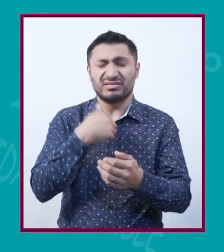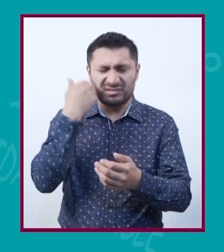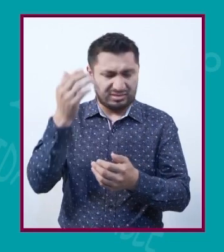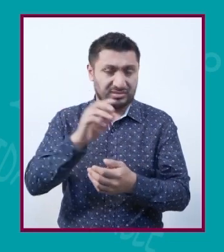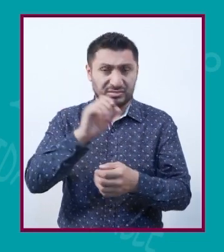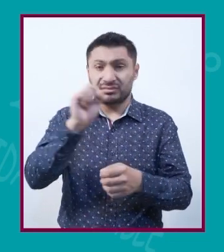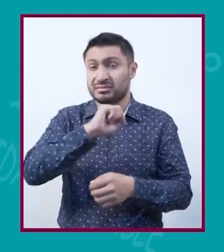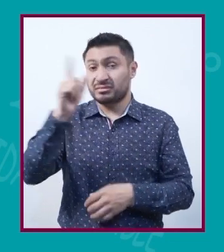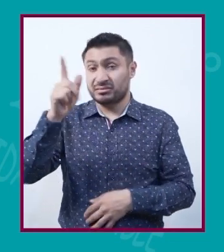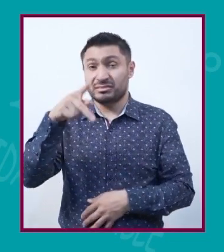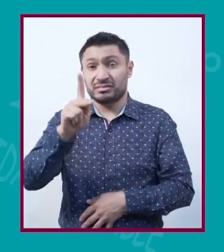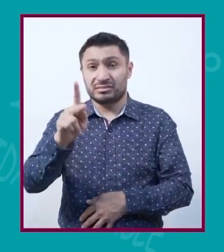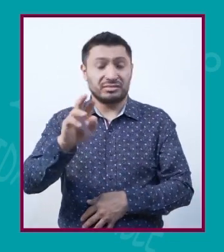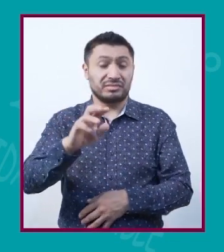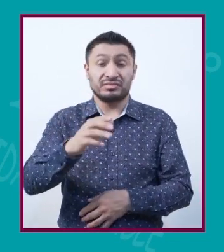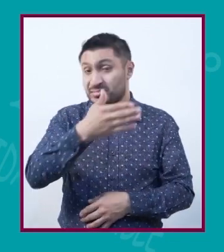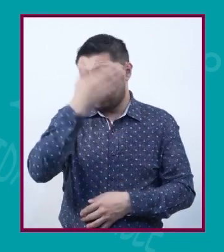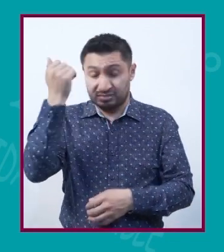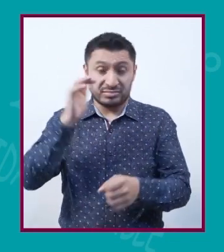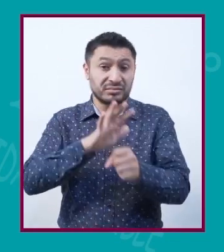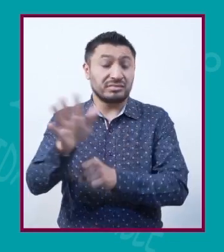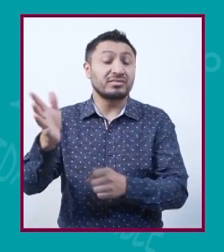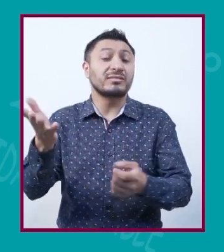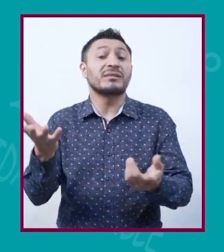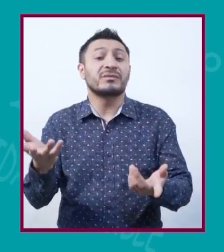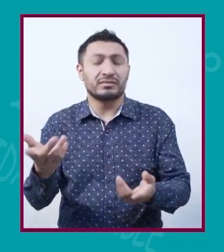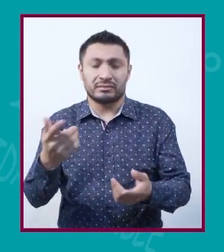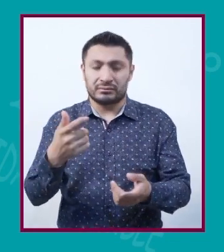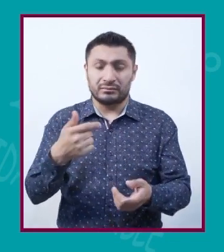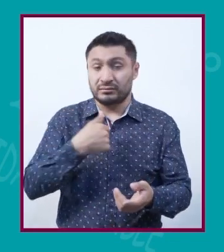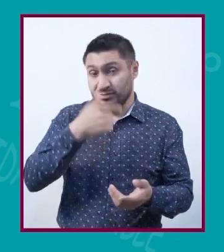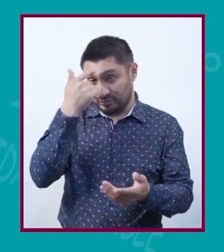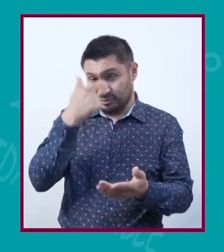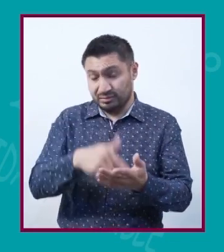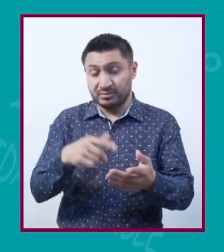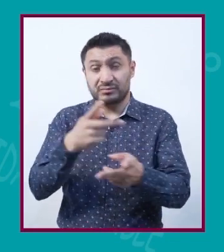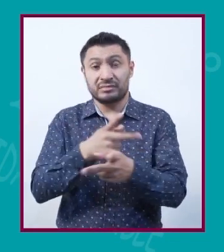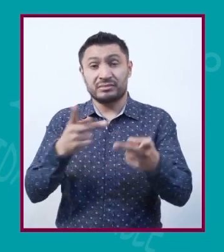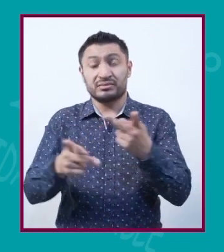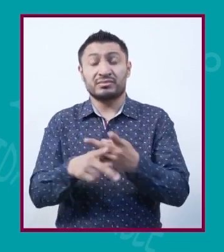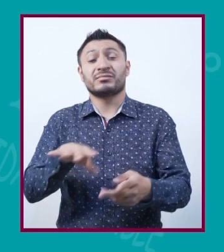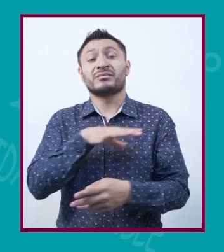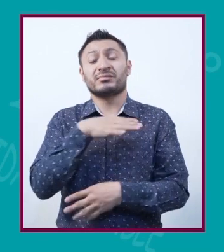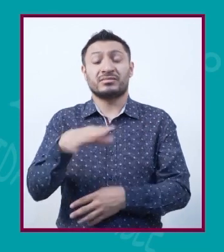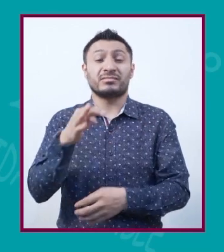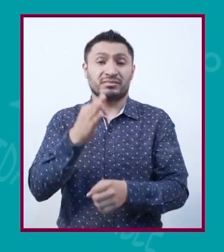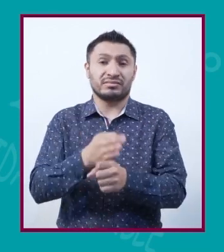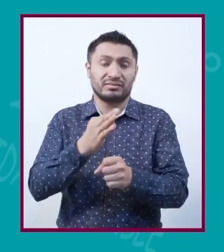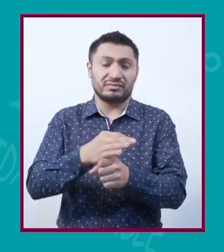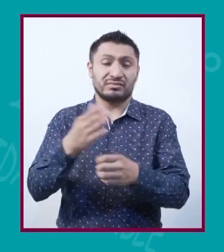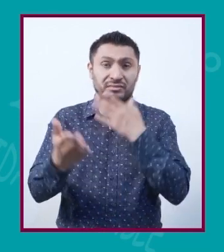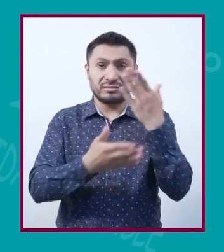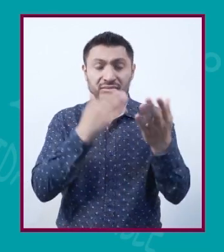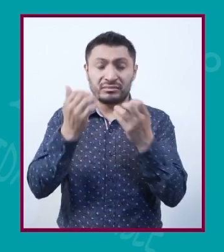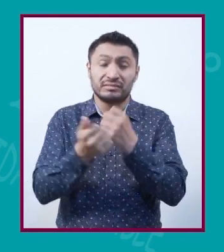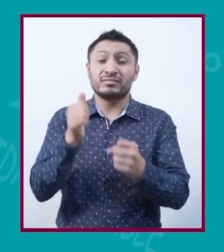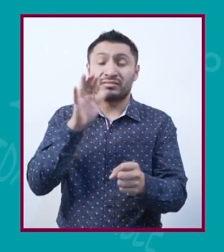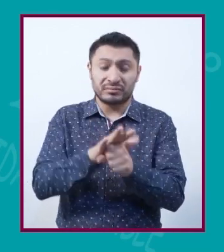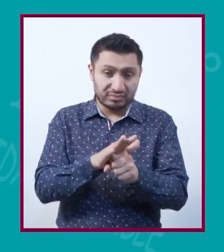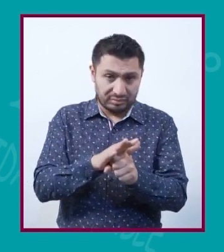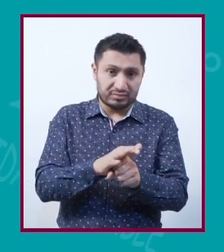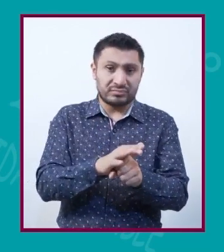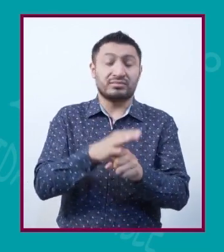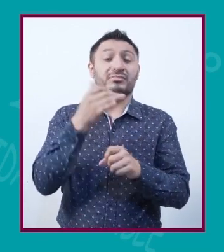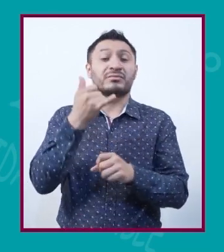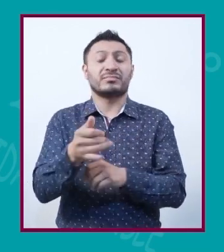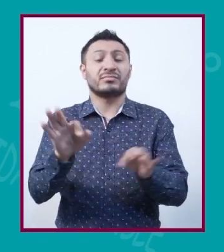profesional. Y creo que la mejor opción era un bachillerato general. Y ahorita estoy estudiando administración y la